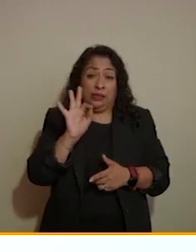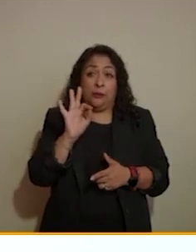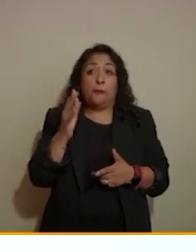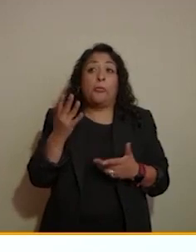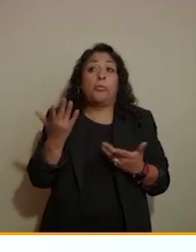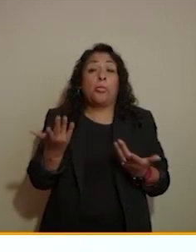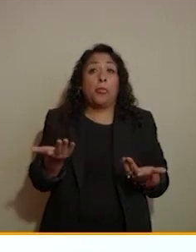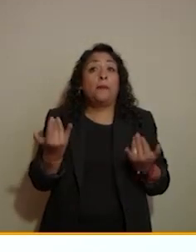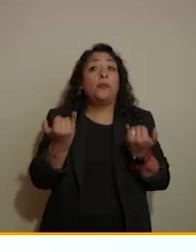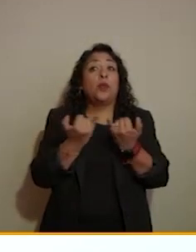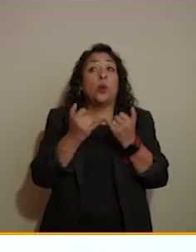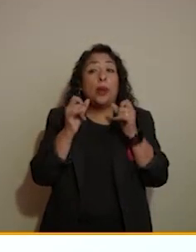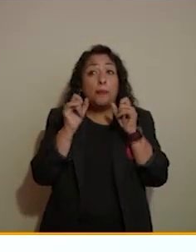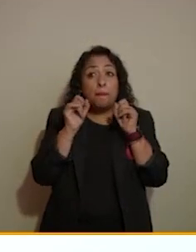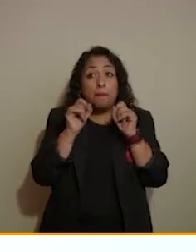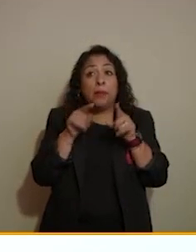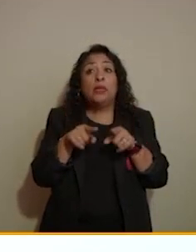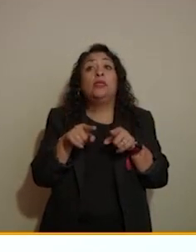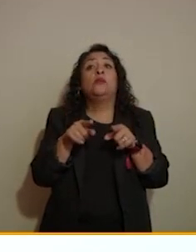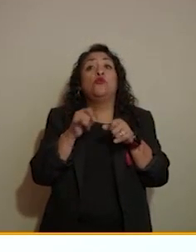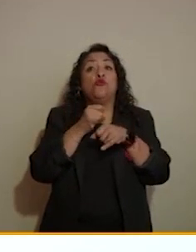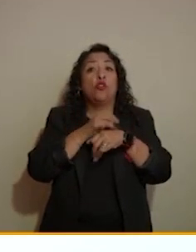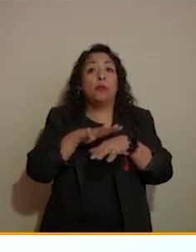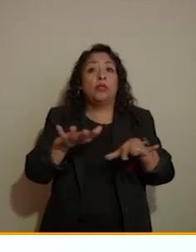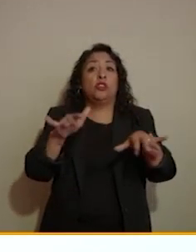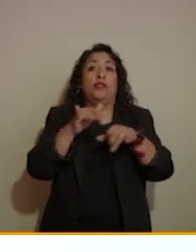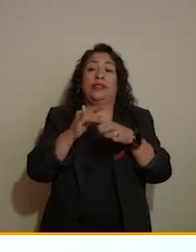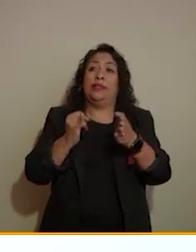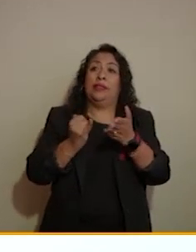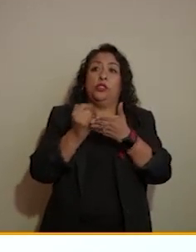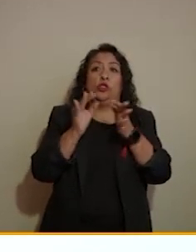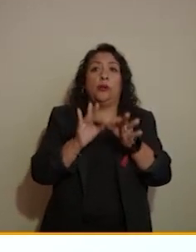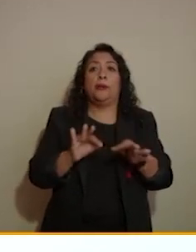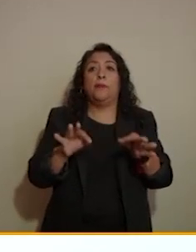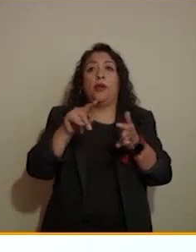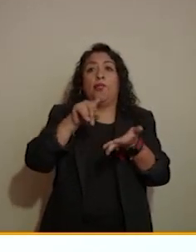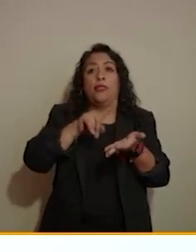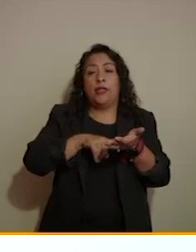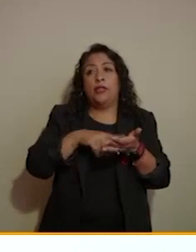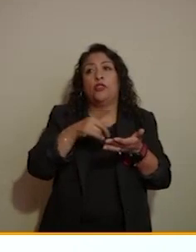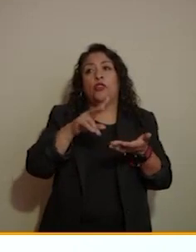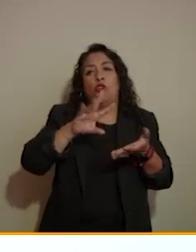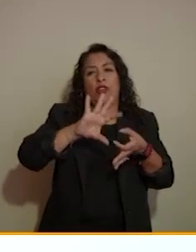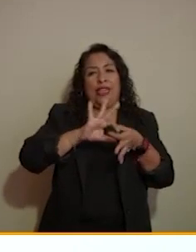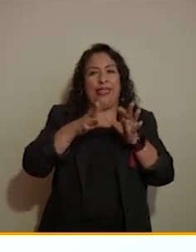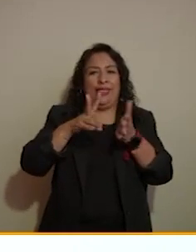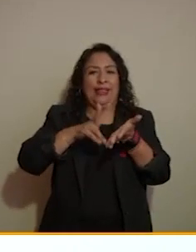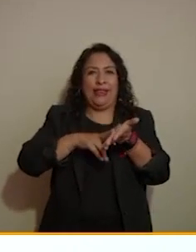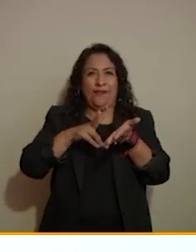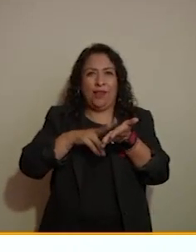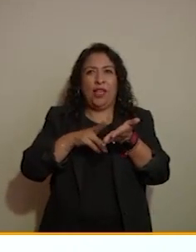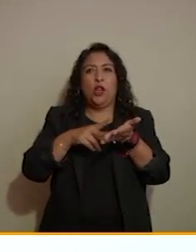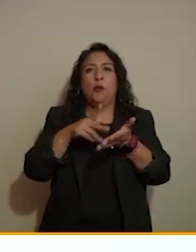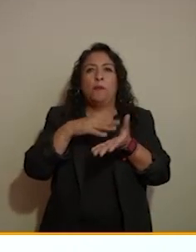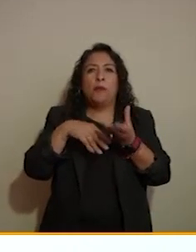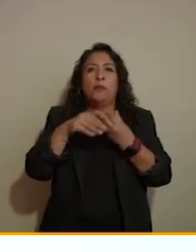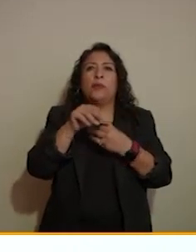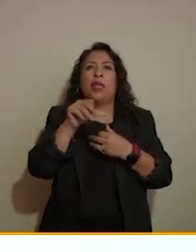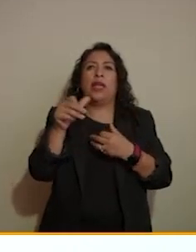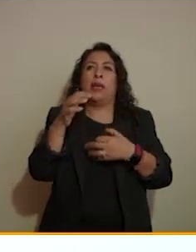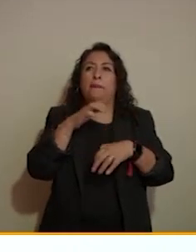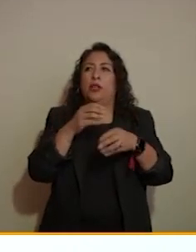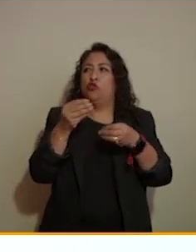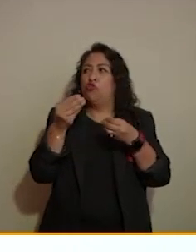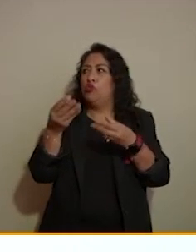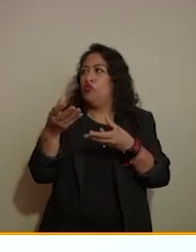entonces también son un canal y una fuente de información decisiva dentro de su cadena de valor, porque son proveedores de las grandes